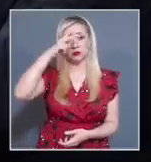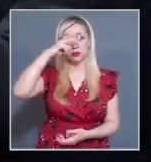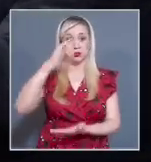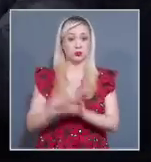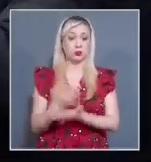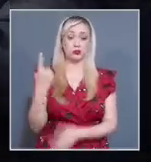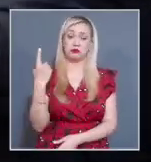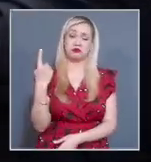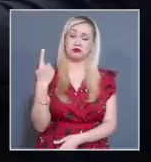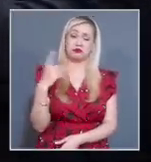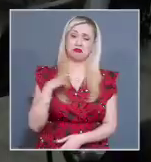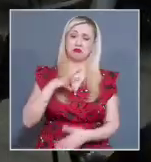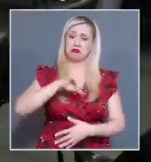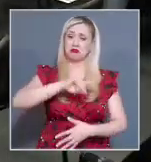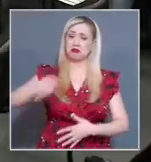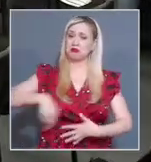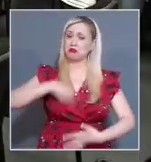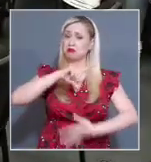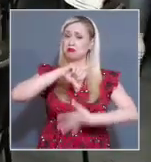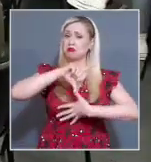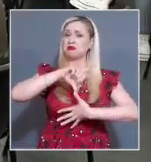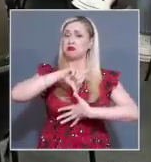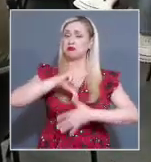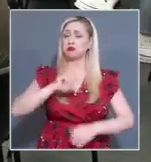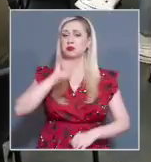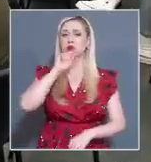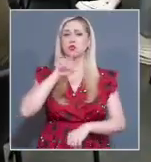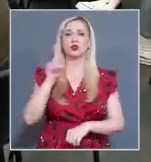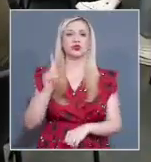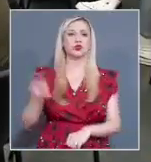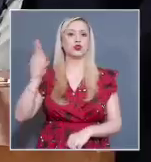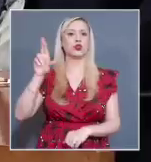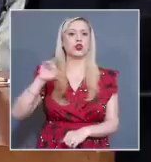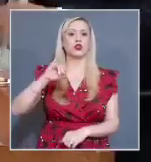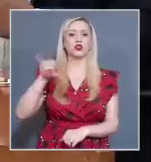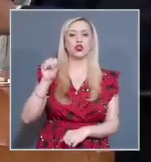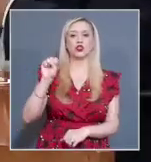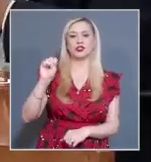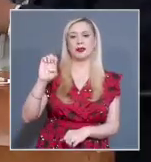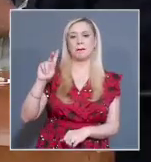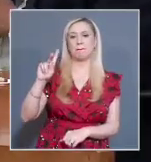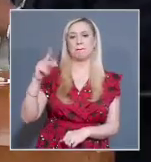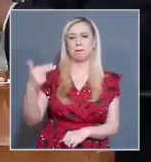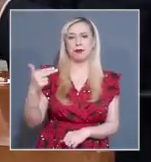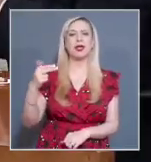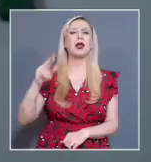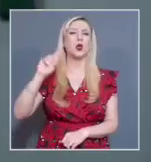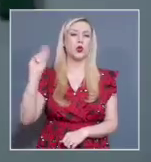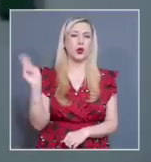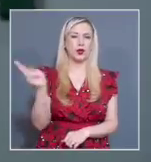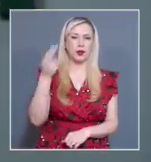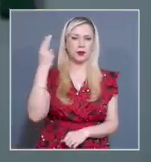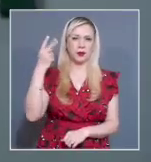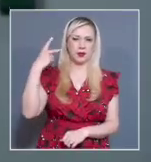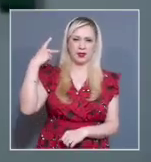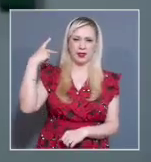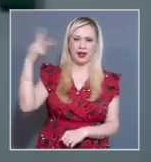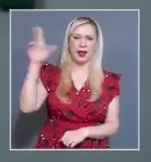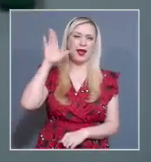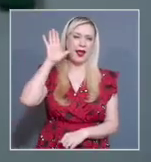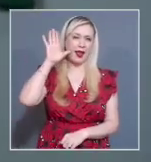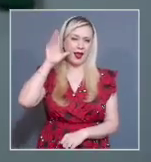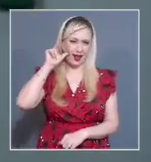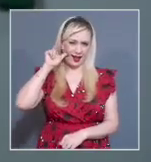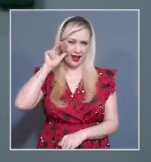encuentro también participó el doctor Josep Aguiló Regla, catedrático de la Universidad de Alicante, España. Yo creo que hay un problema